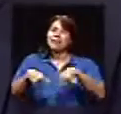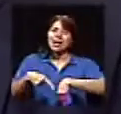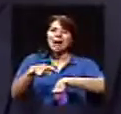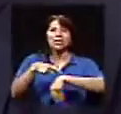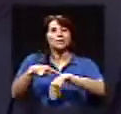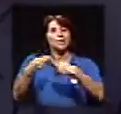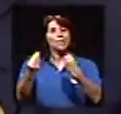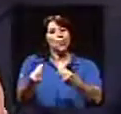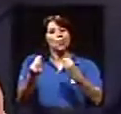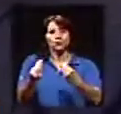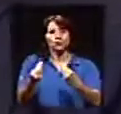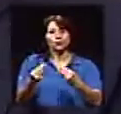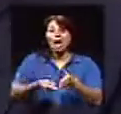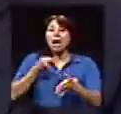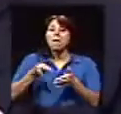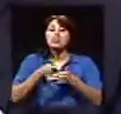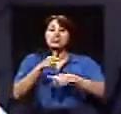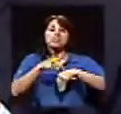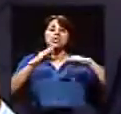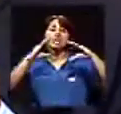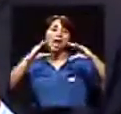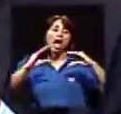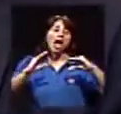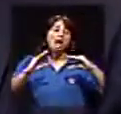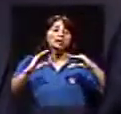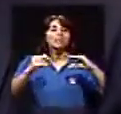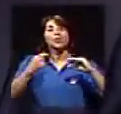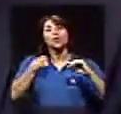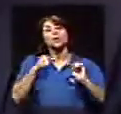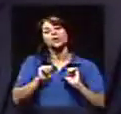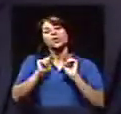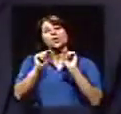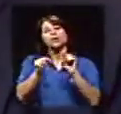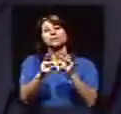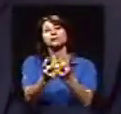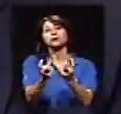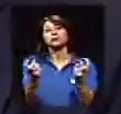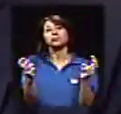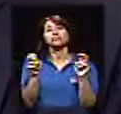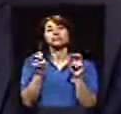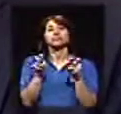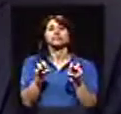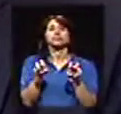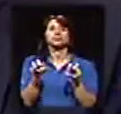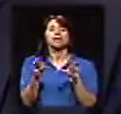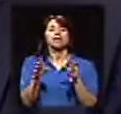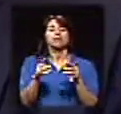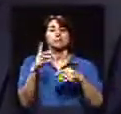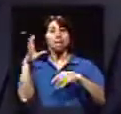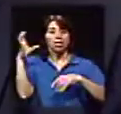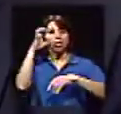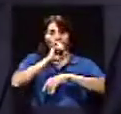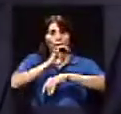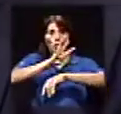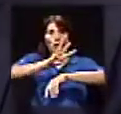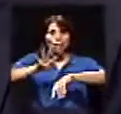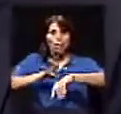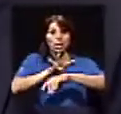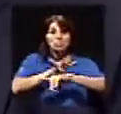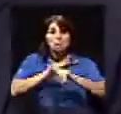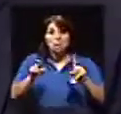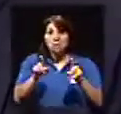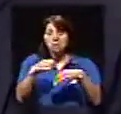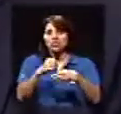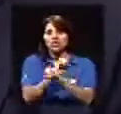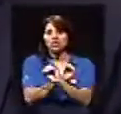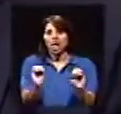tiempo. Hay tardes en que uno llega, se siente en la curul, y cuando se da cuenta han pasado 4 horas y no se ha hecho absolutamente nada. Y